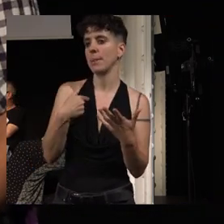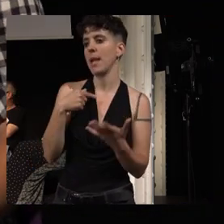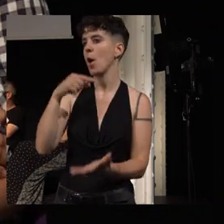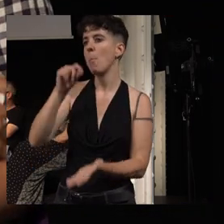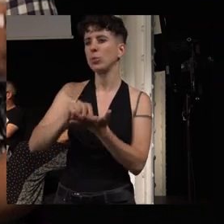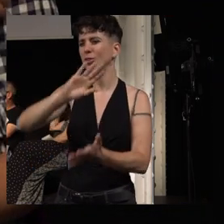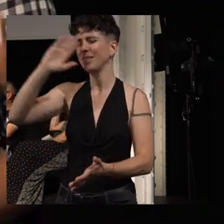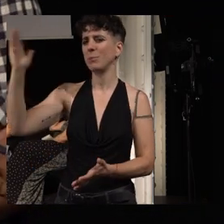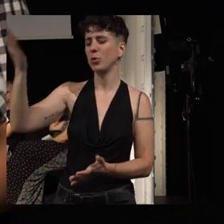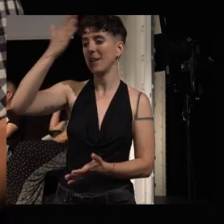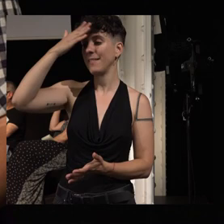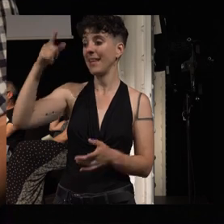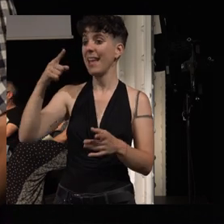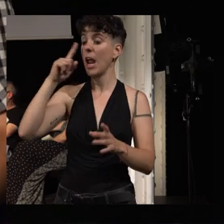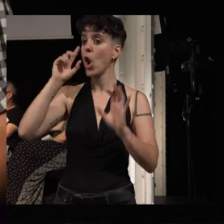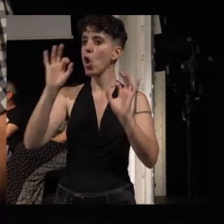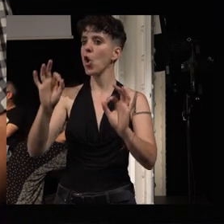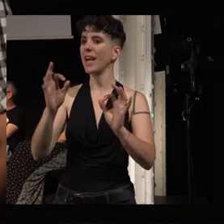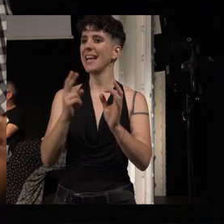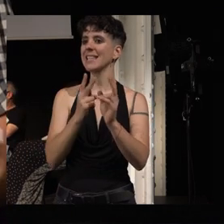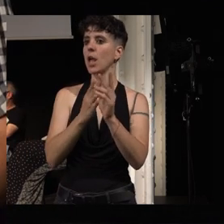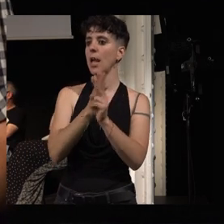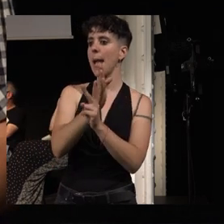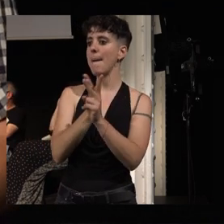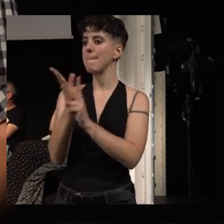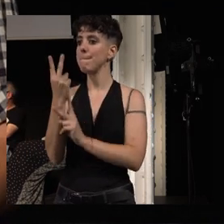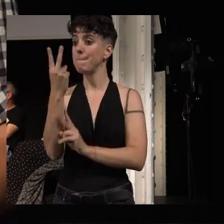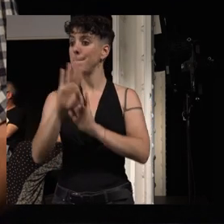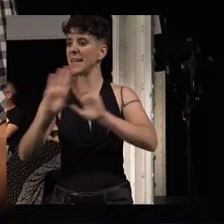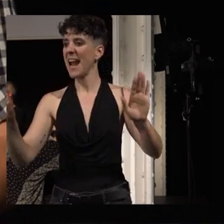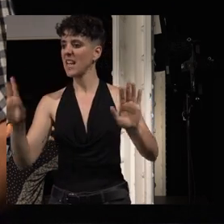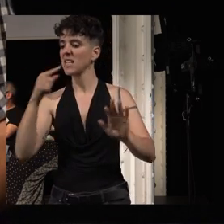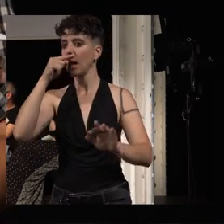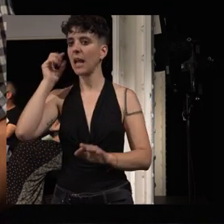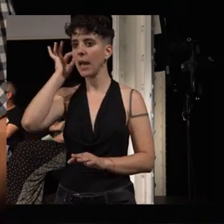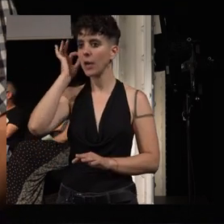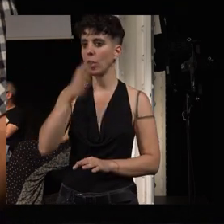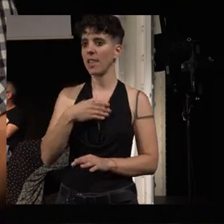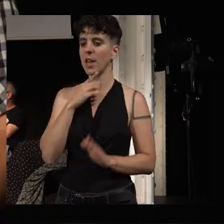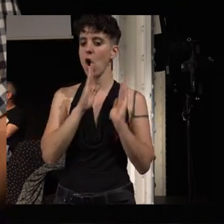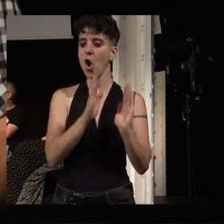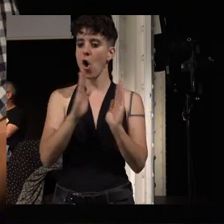es desestabilizar las lógicas binarias del género, ¿no? Someter el orden sexual,